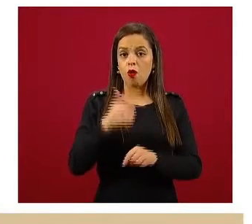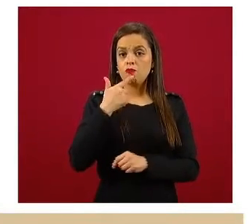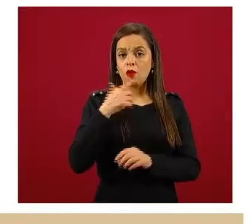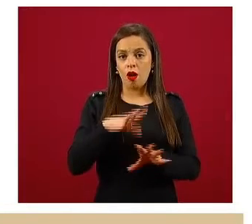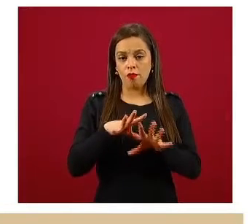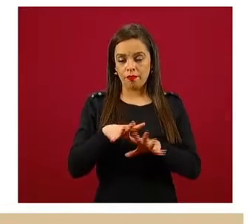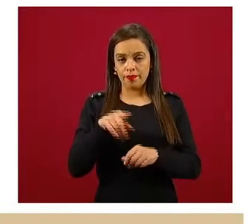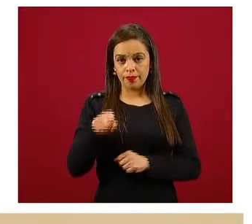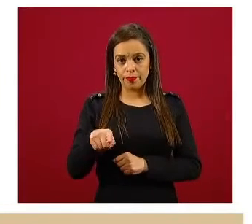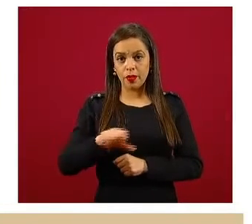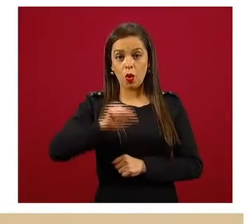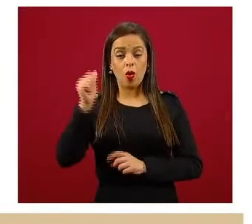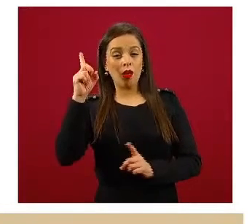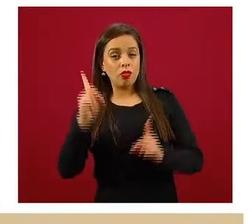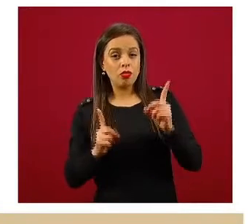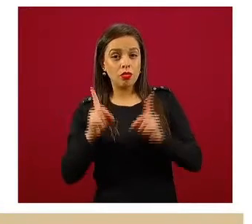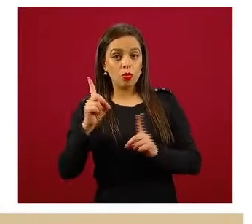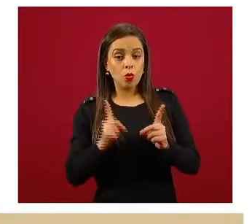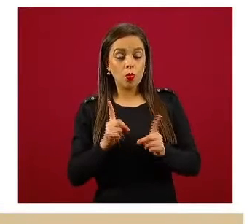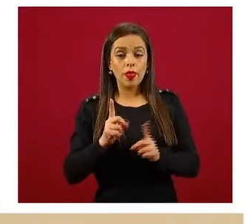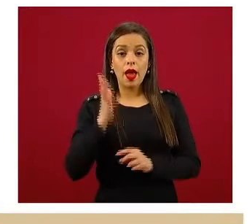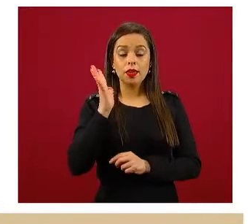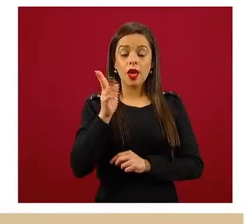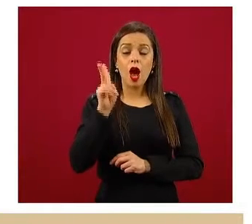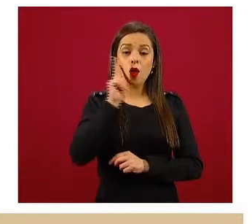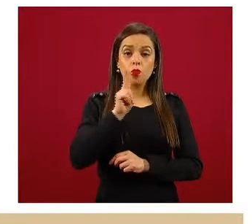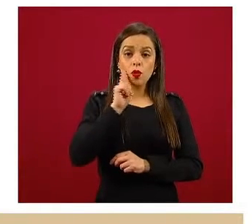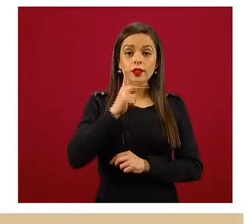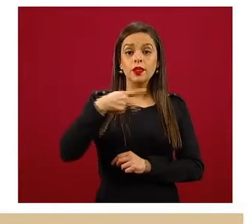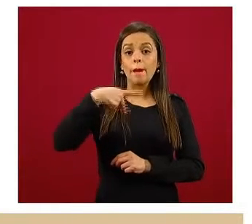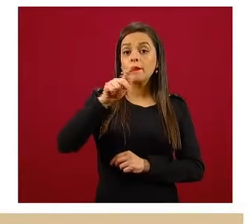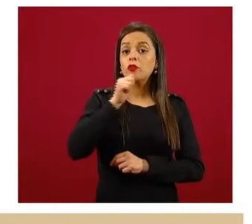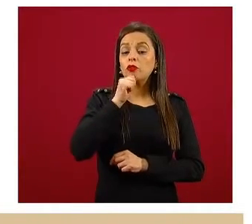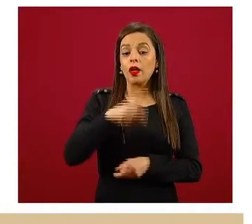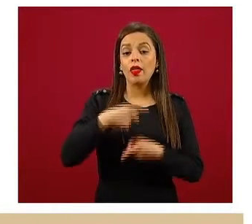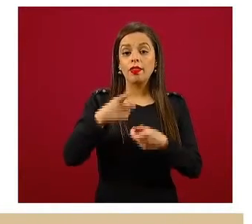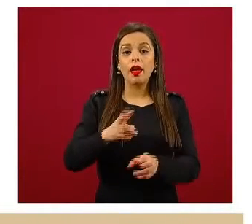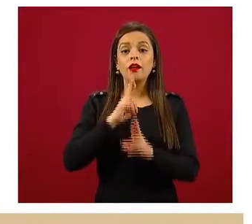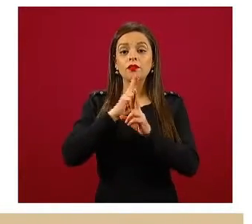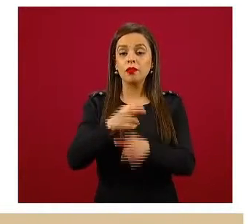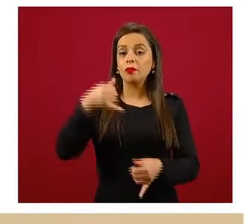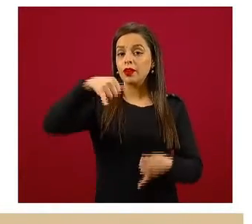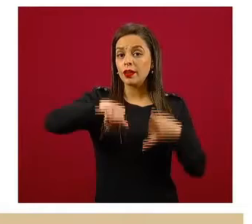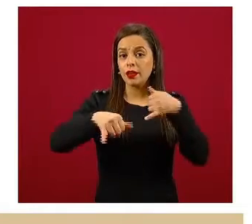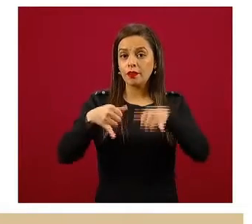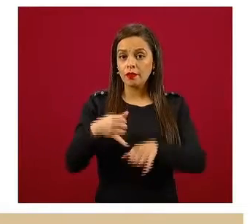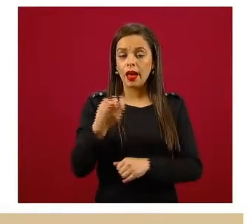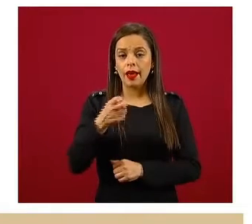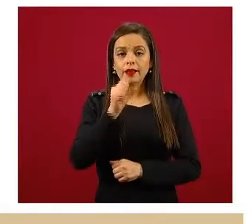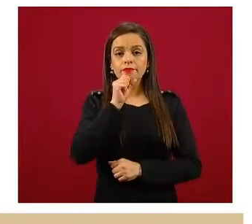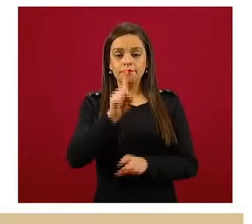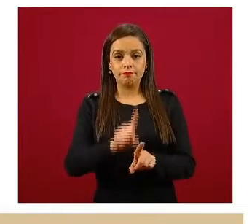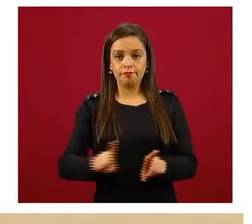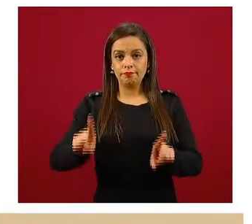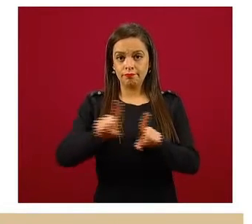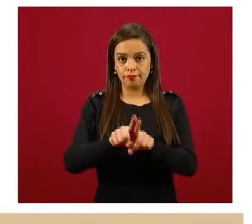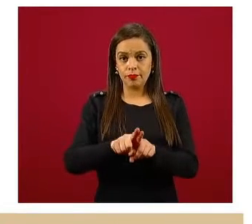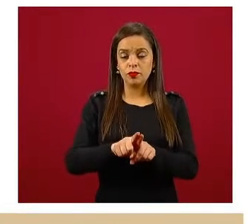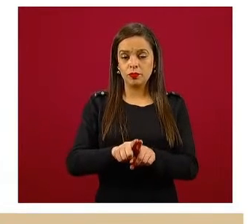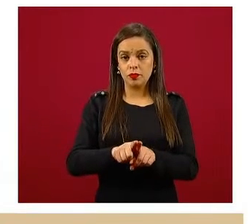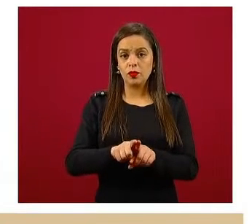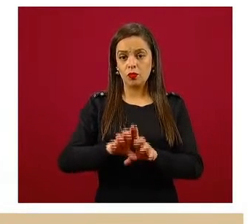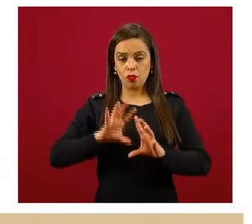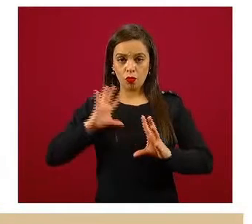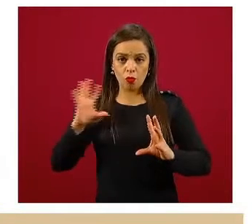aún sospechosos que tienen una muestra de laboratorio que no ha sido emitido el resultado, e igual vemos este mismo fenómeno, cómo estas se